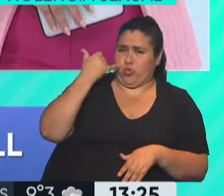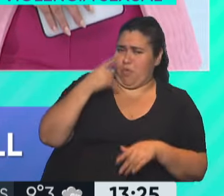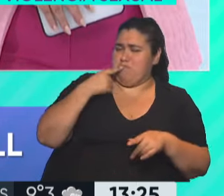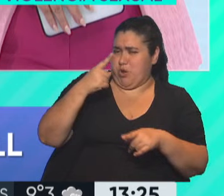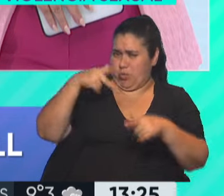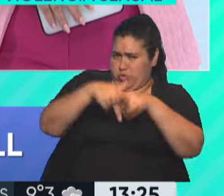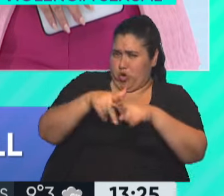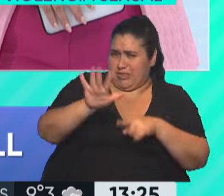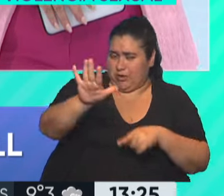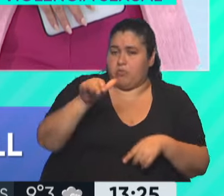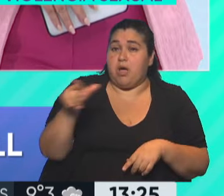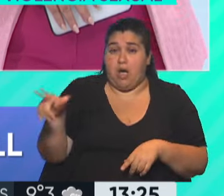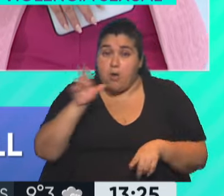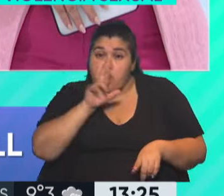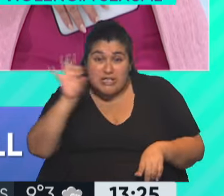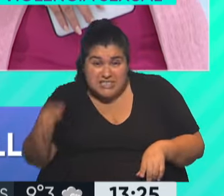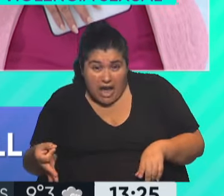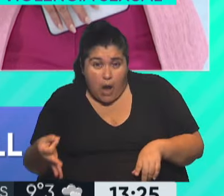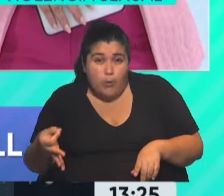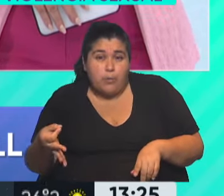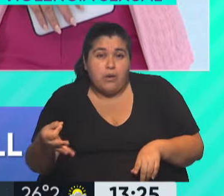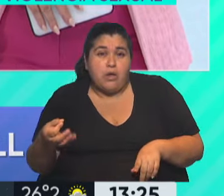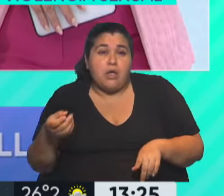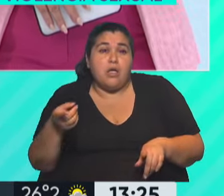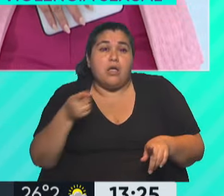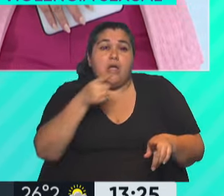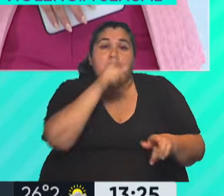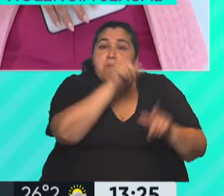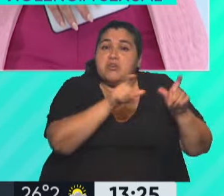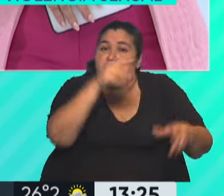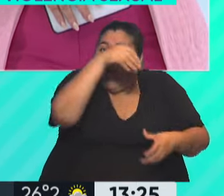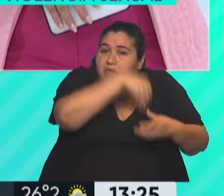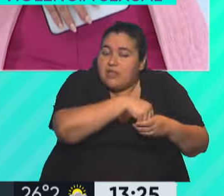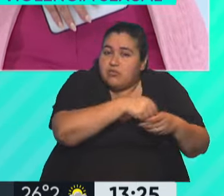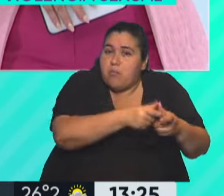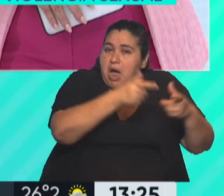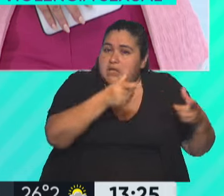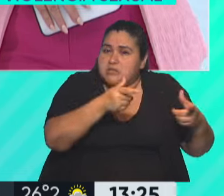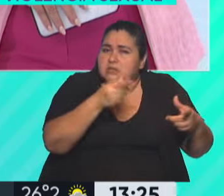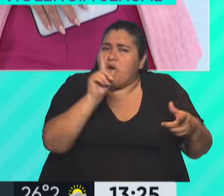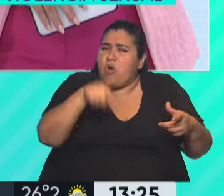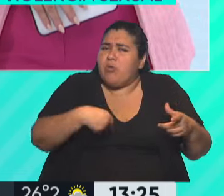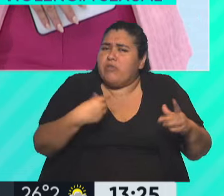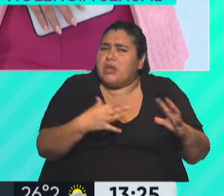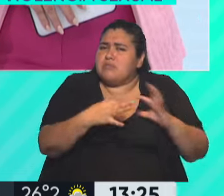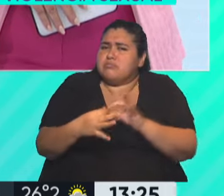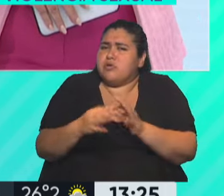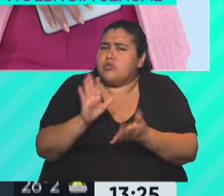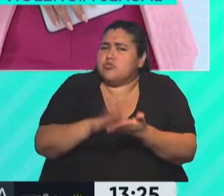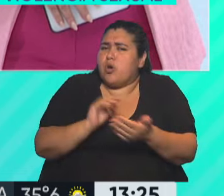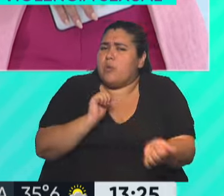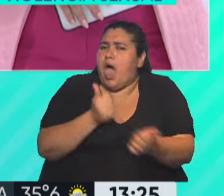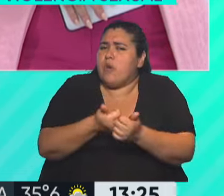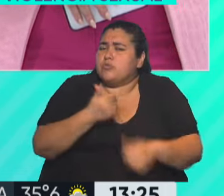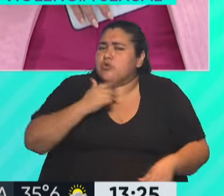Pero que ella sepa, ¿no?, que había otras personas en la habitación. ¿Cómo vinculamos esto con la denuncia de abuso sexual?